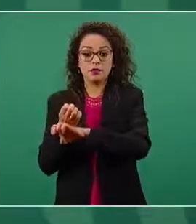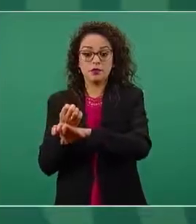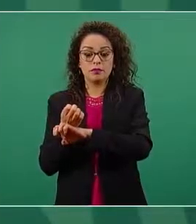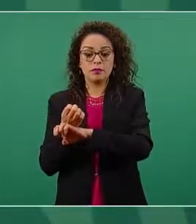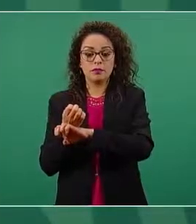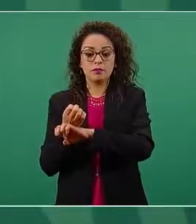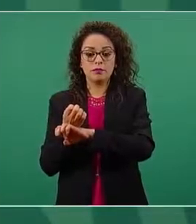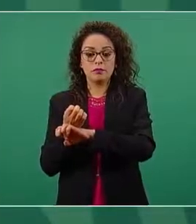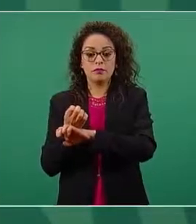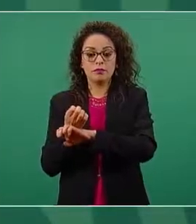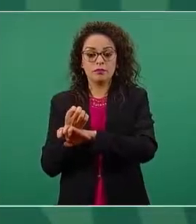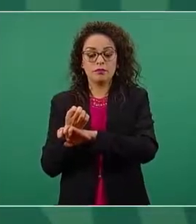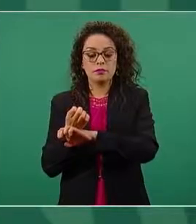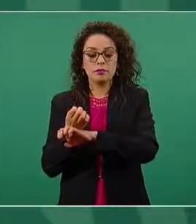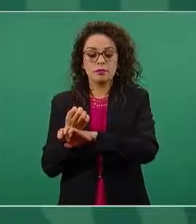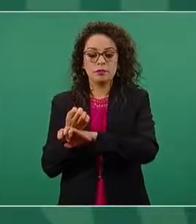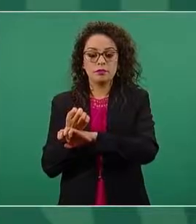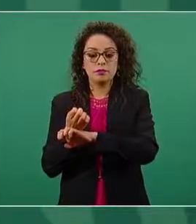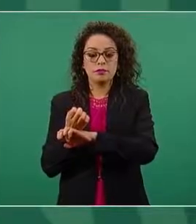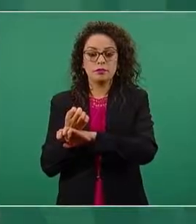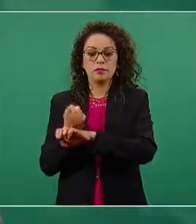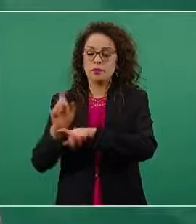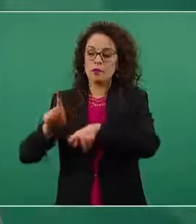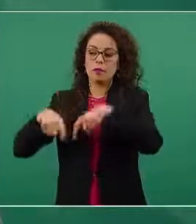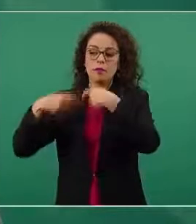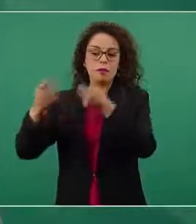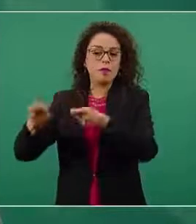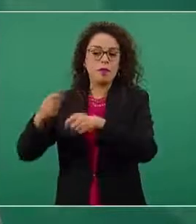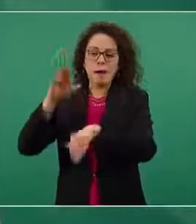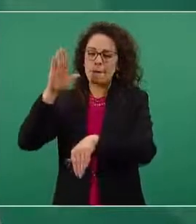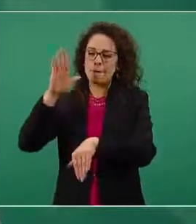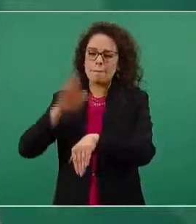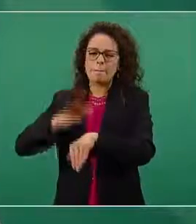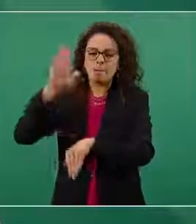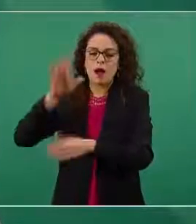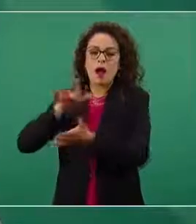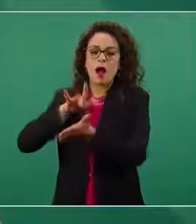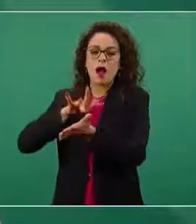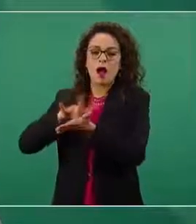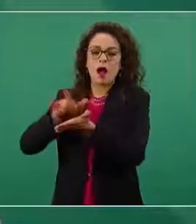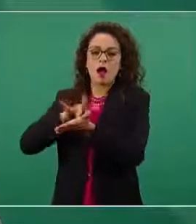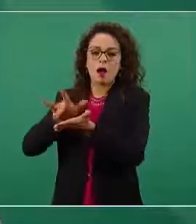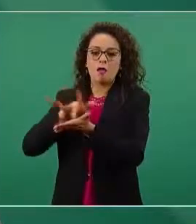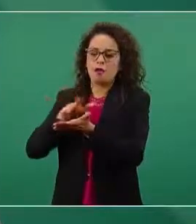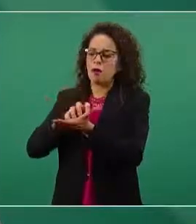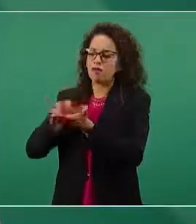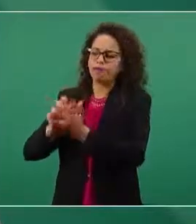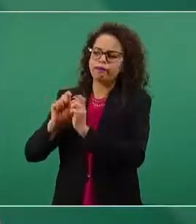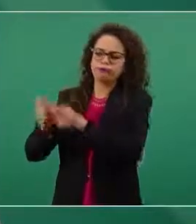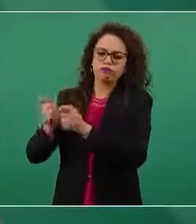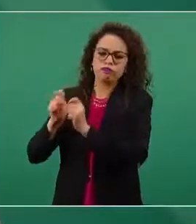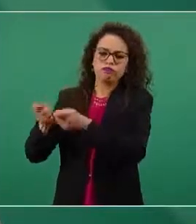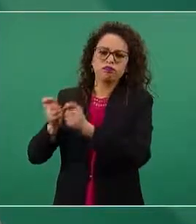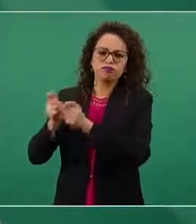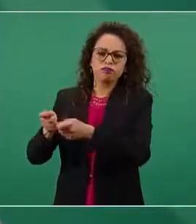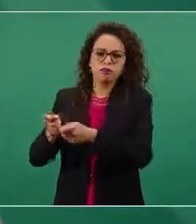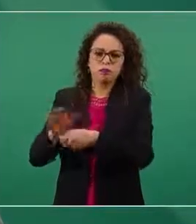recibiendo más apoyo por su situación